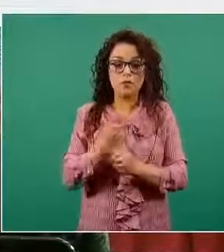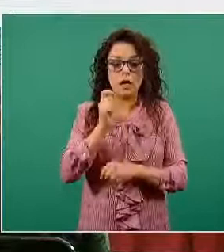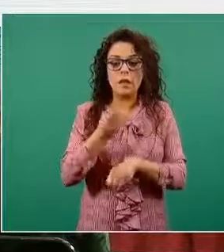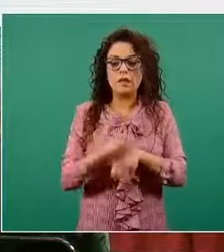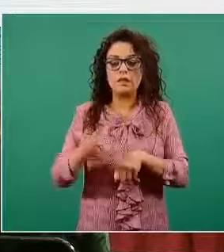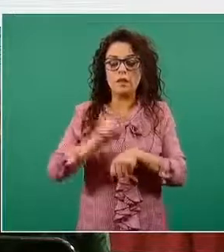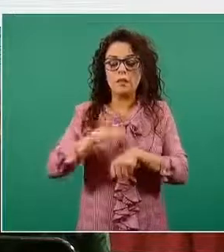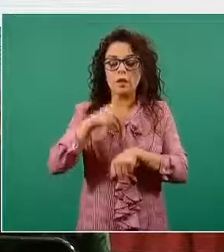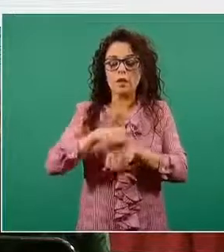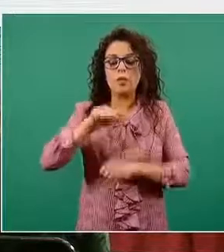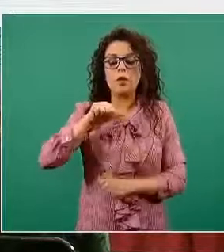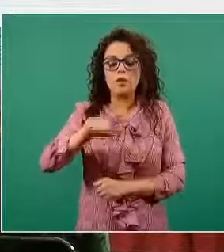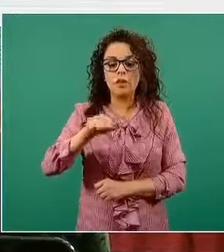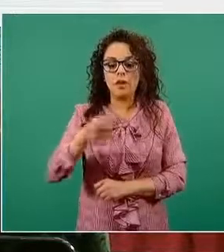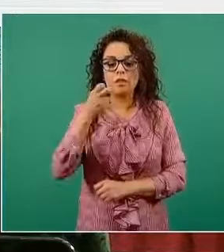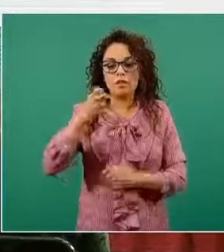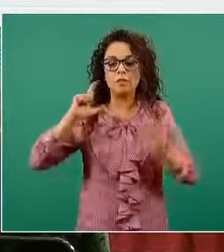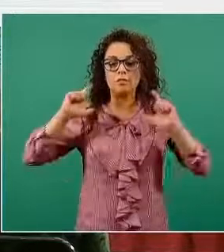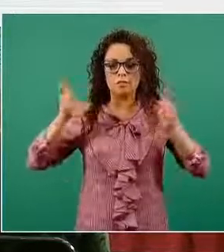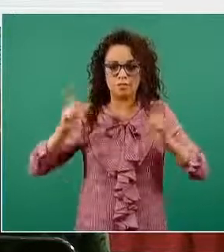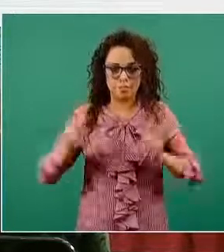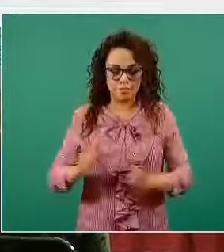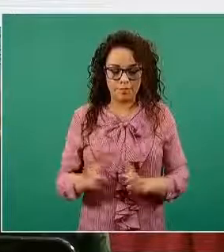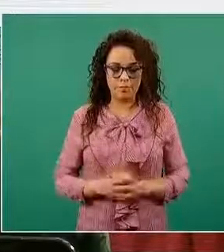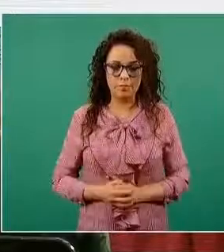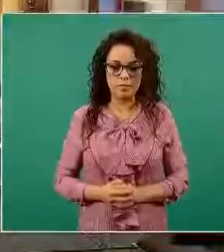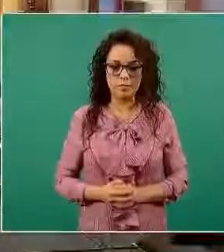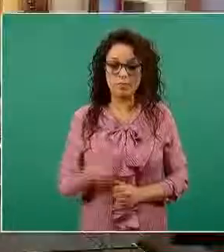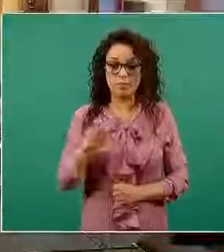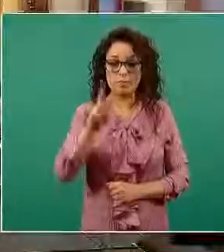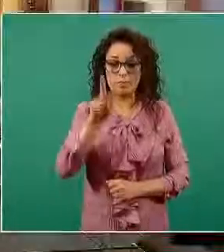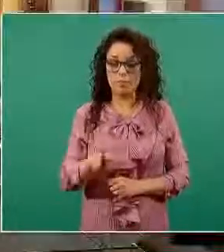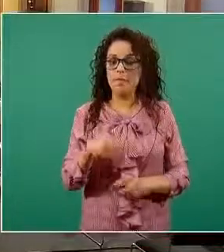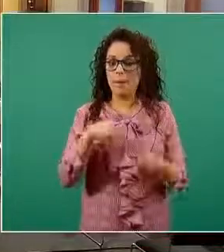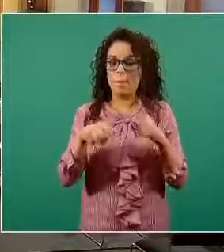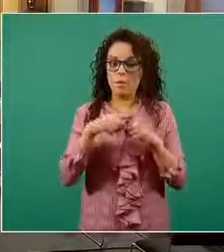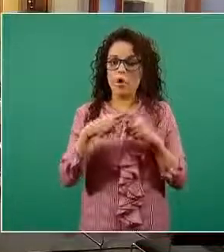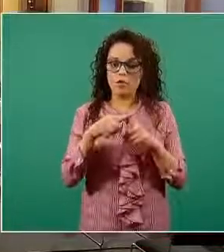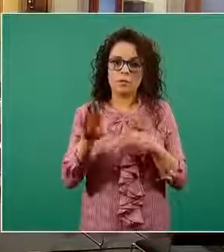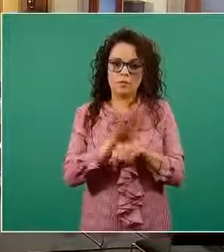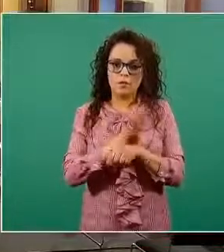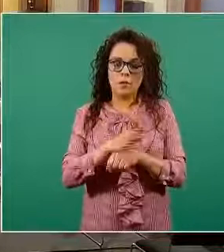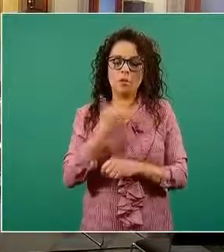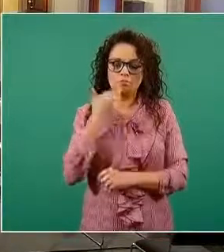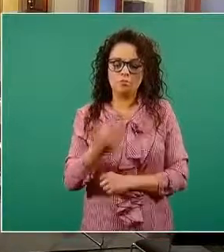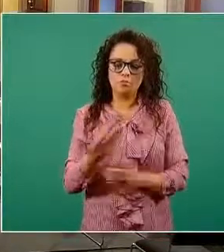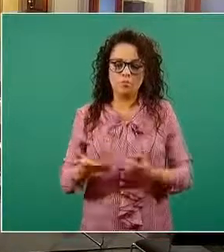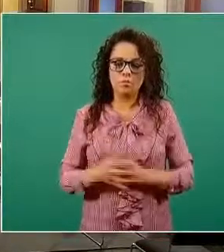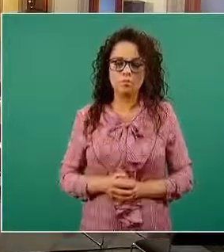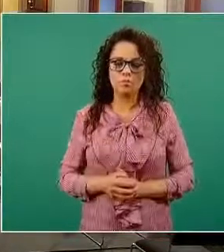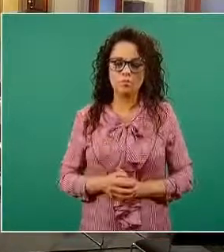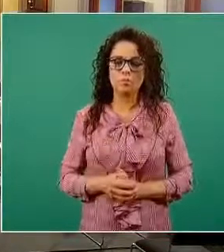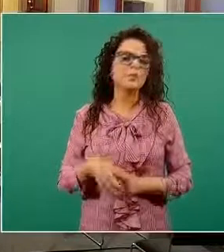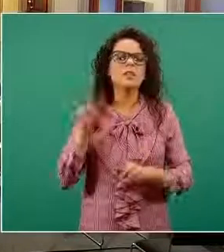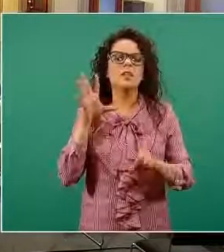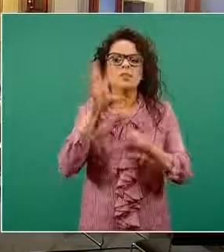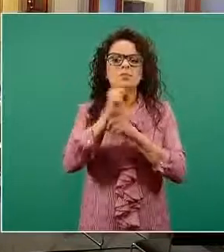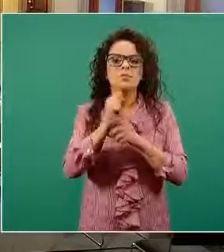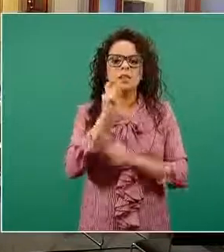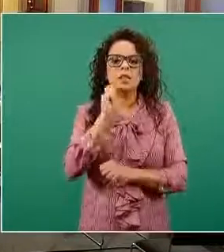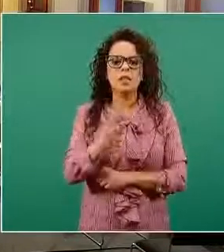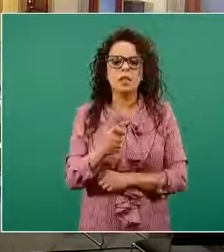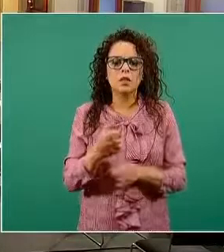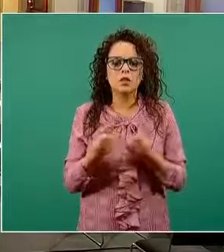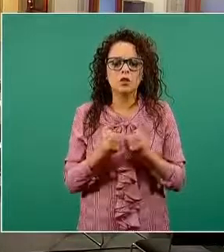16 de la reducción de la epidemia. Entonces es un momento muy favorable y el objetivo nuevamente es un objetivo social,